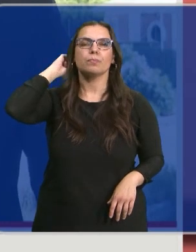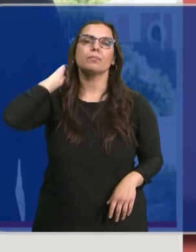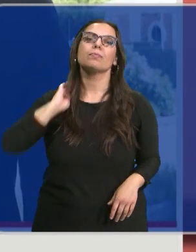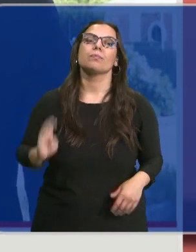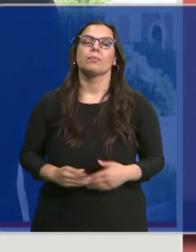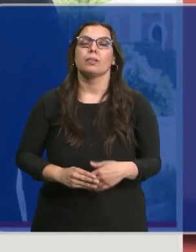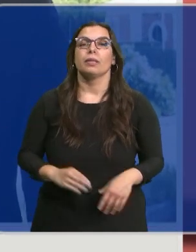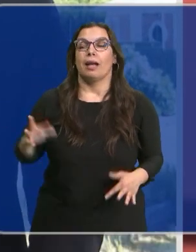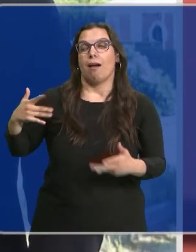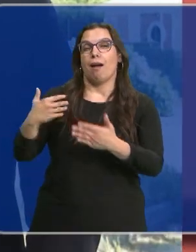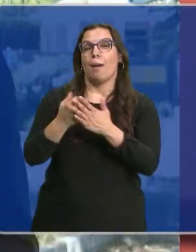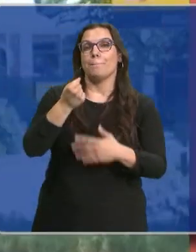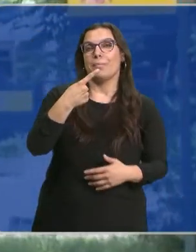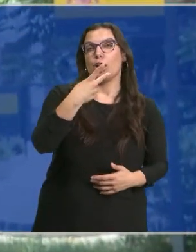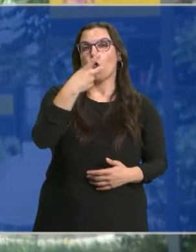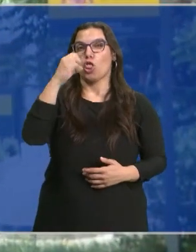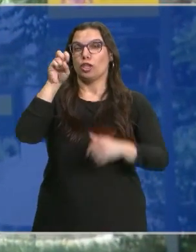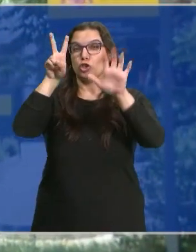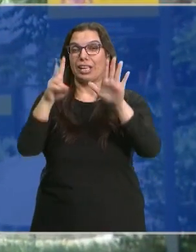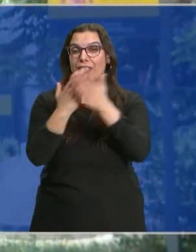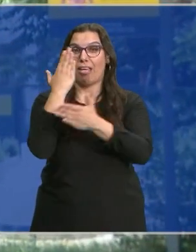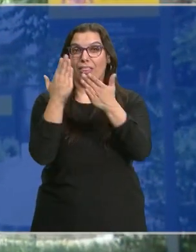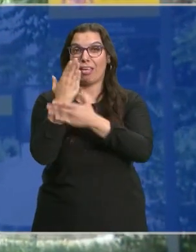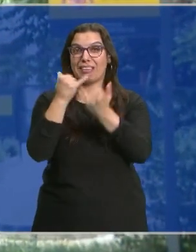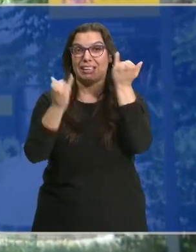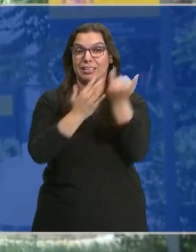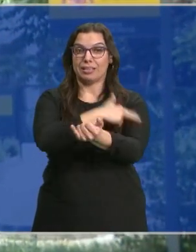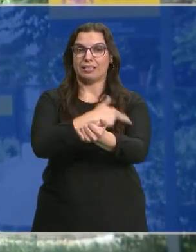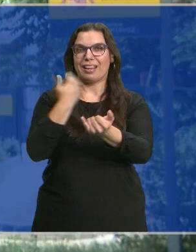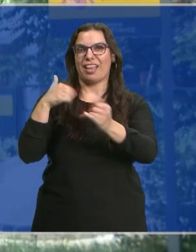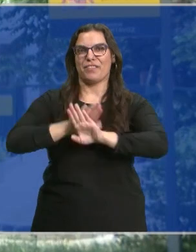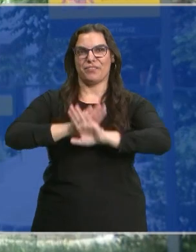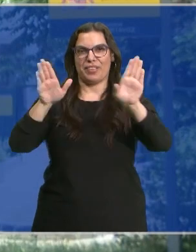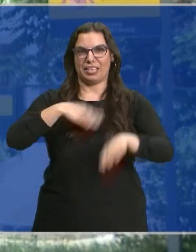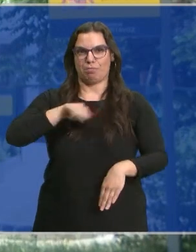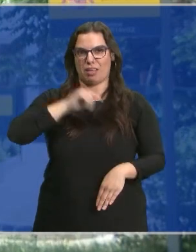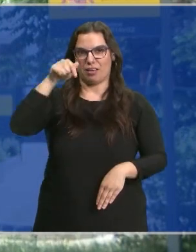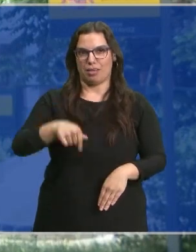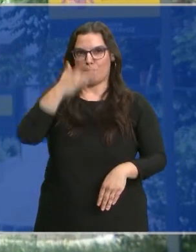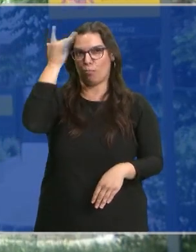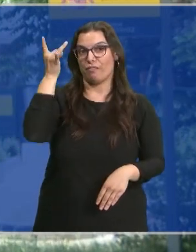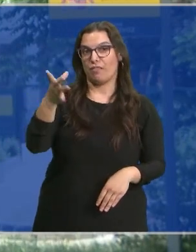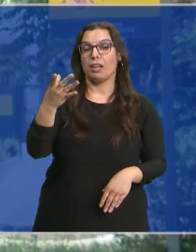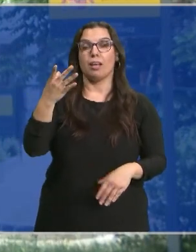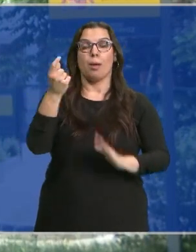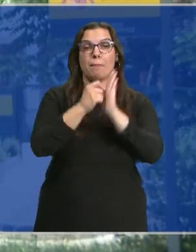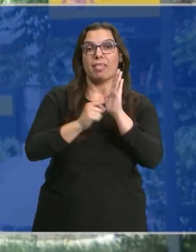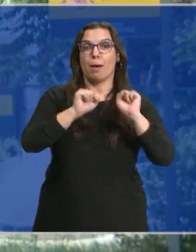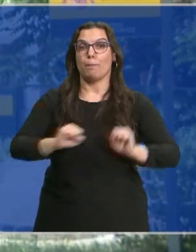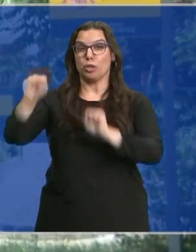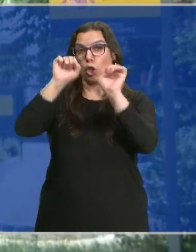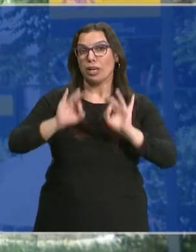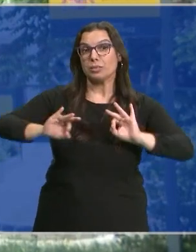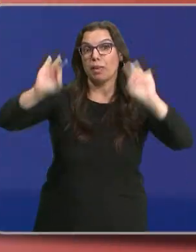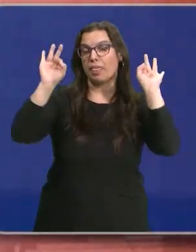Después de 1.207 días, se da por terminada esa situación de crisis sanitaria en España y con ella decaen todas las medidas de protección